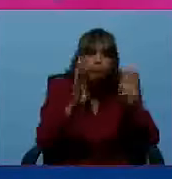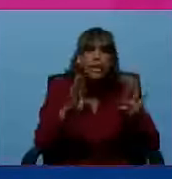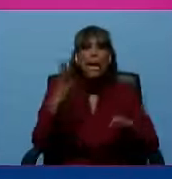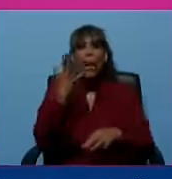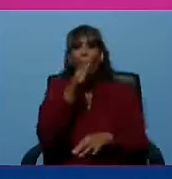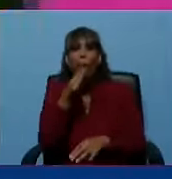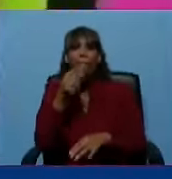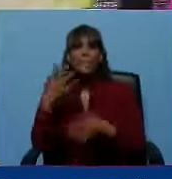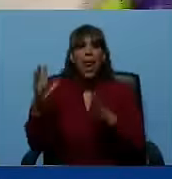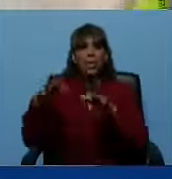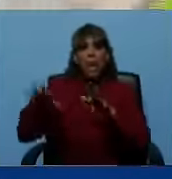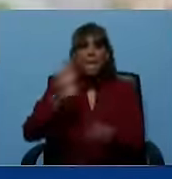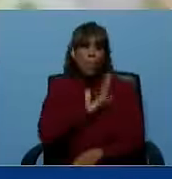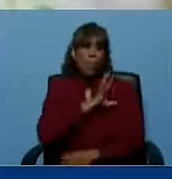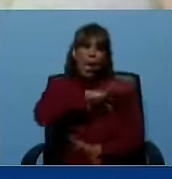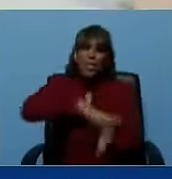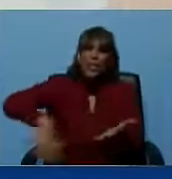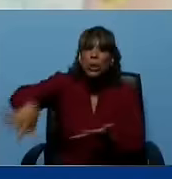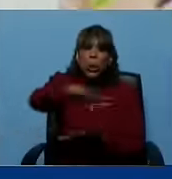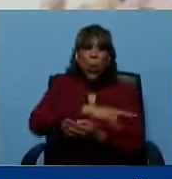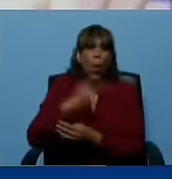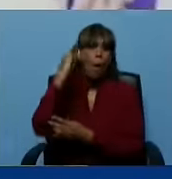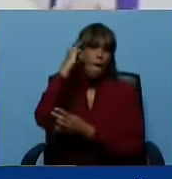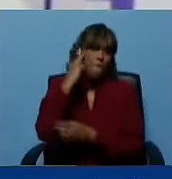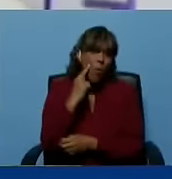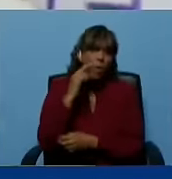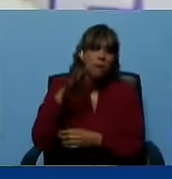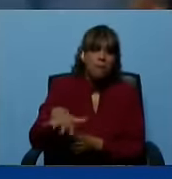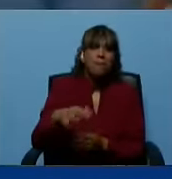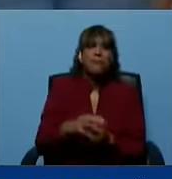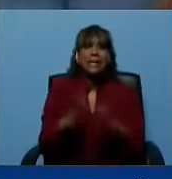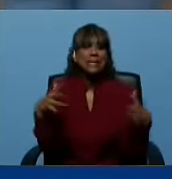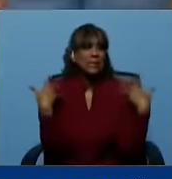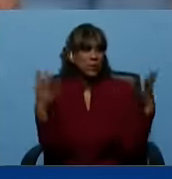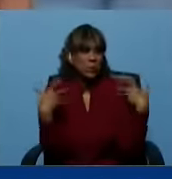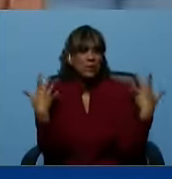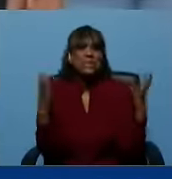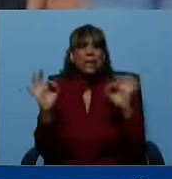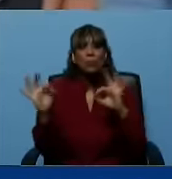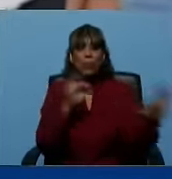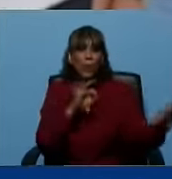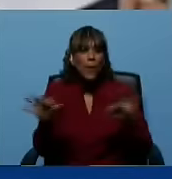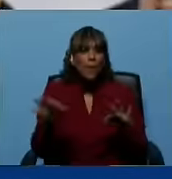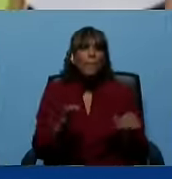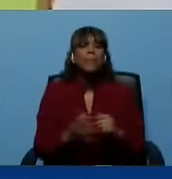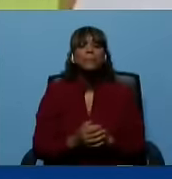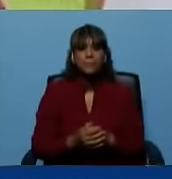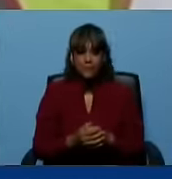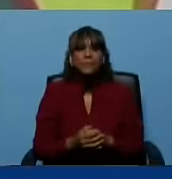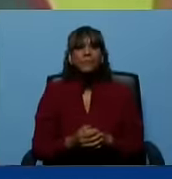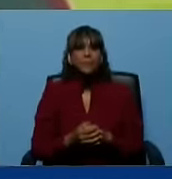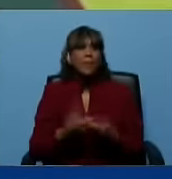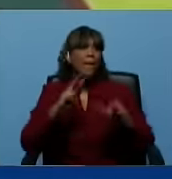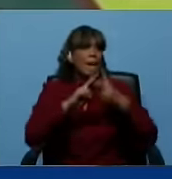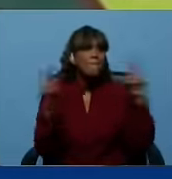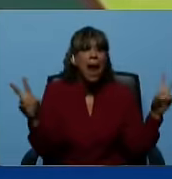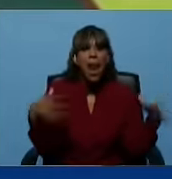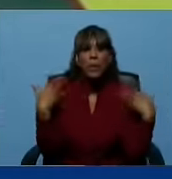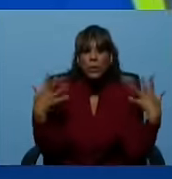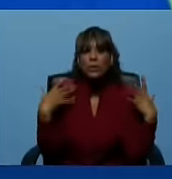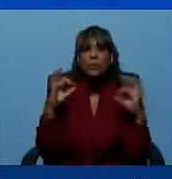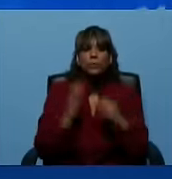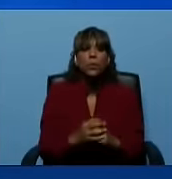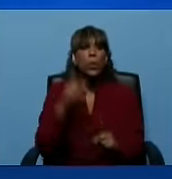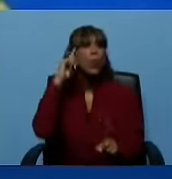y jóvenes de nuestro estado Bolívar, con mucha alegría, entusiasmo, como representa esta juventud, una juventud de paz, recreadores de paz,